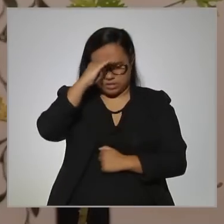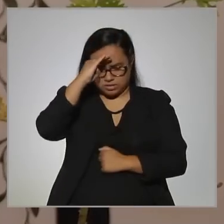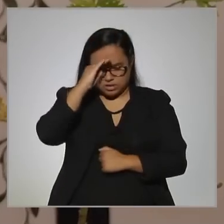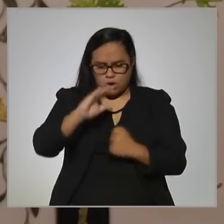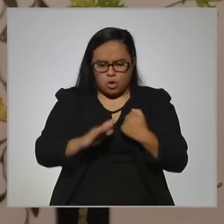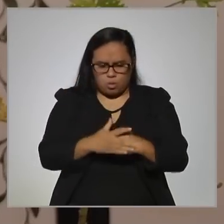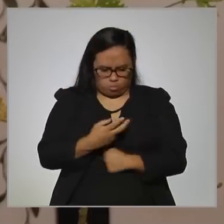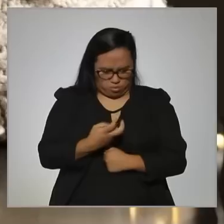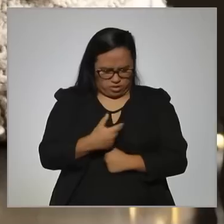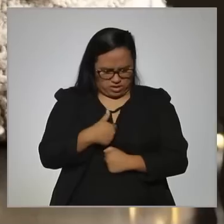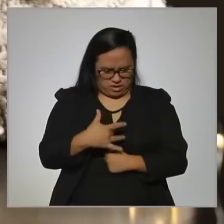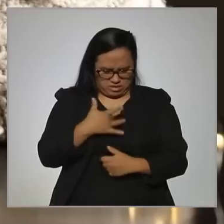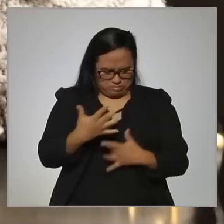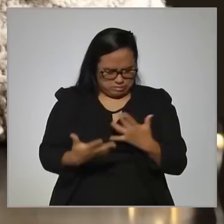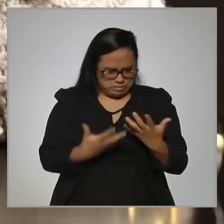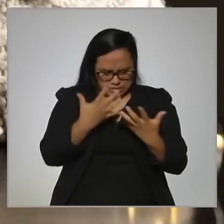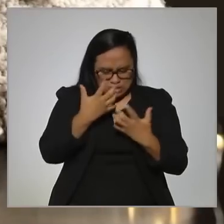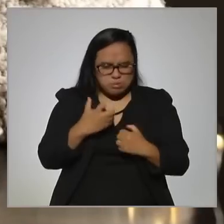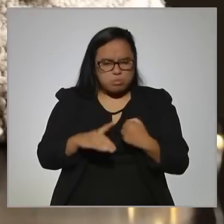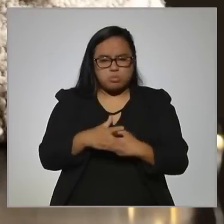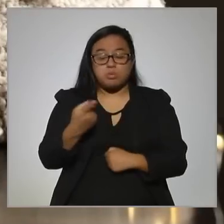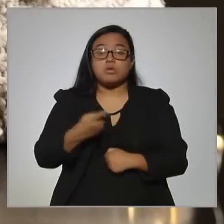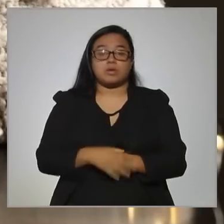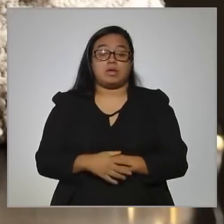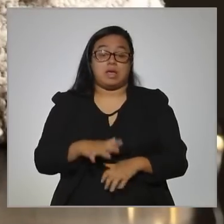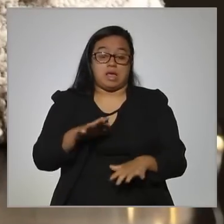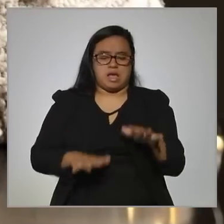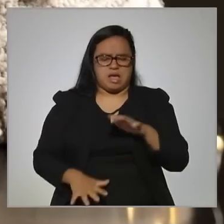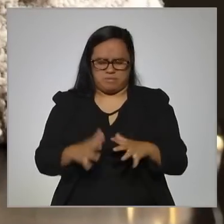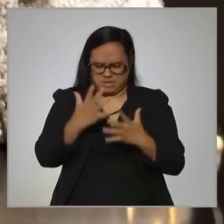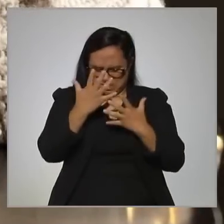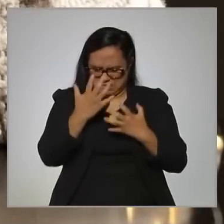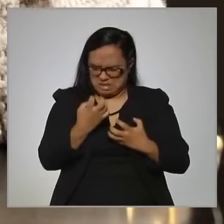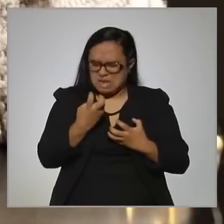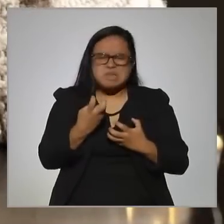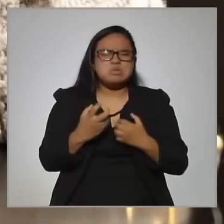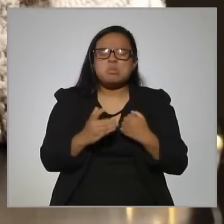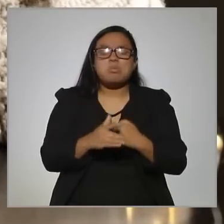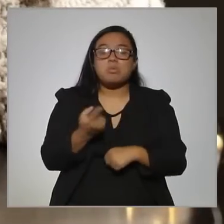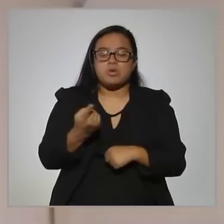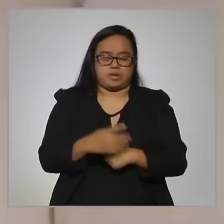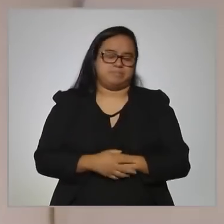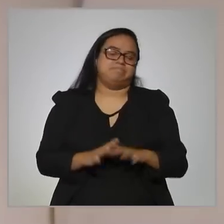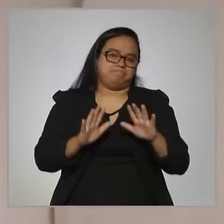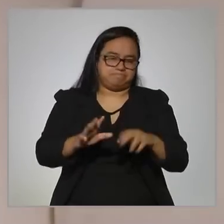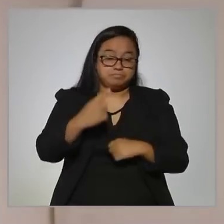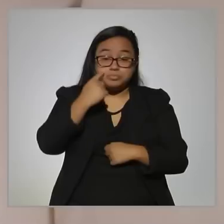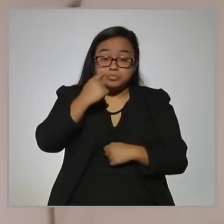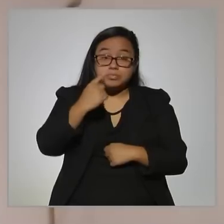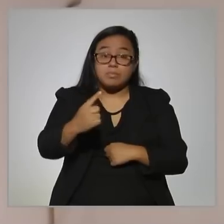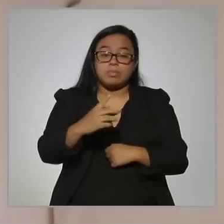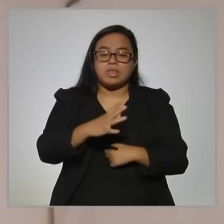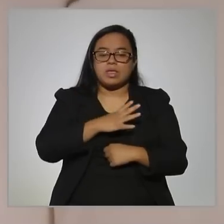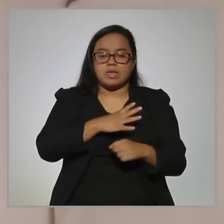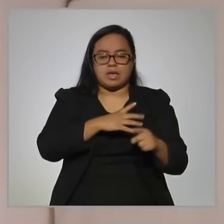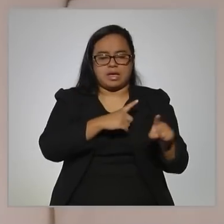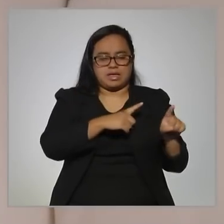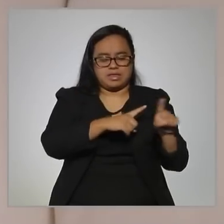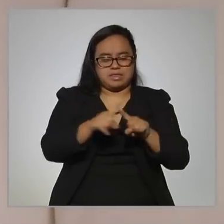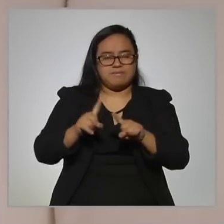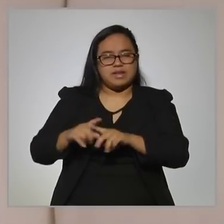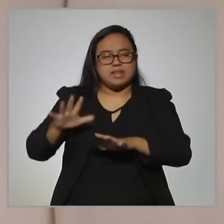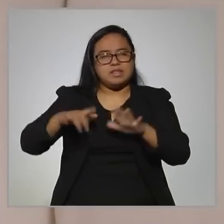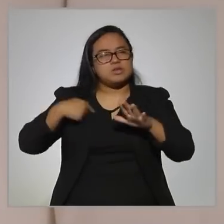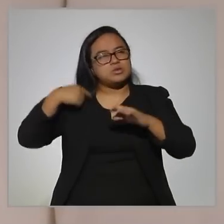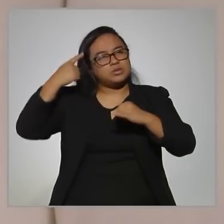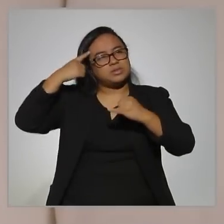siento así? Sentimos esta tristeza porque normalmente tenemos una serie de